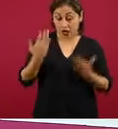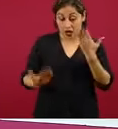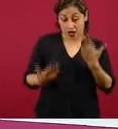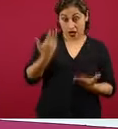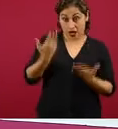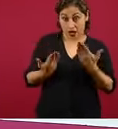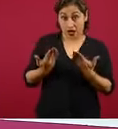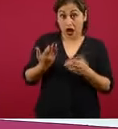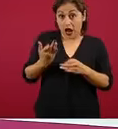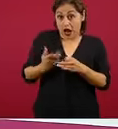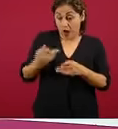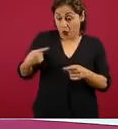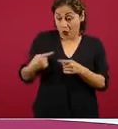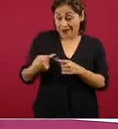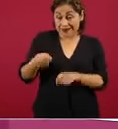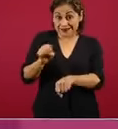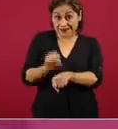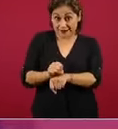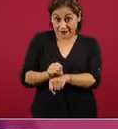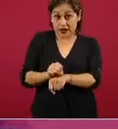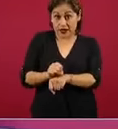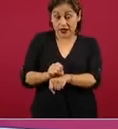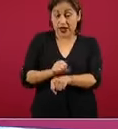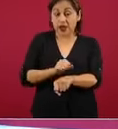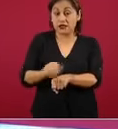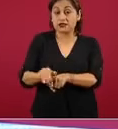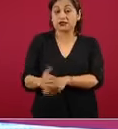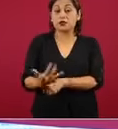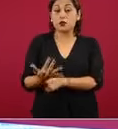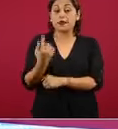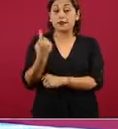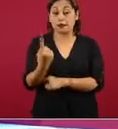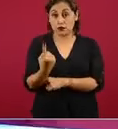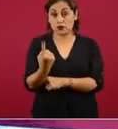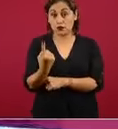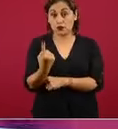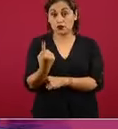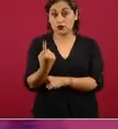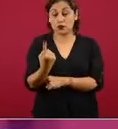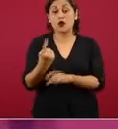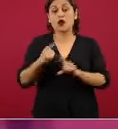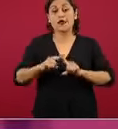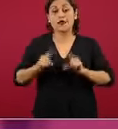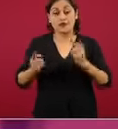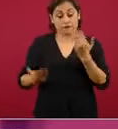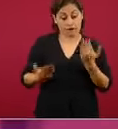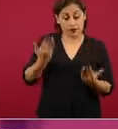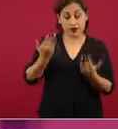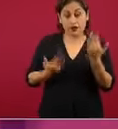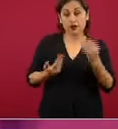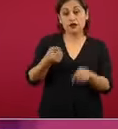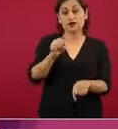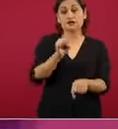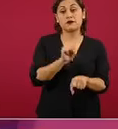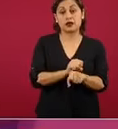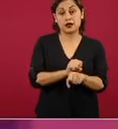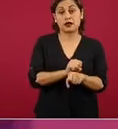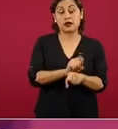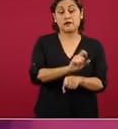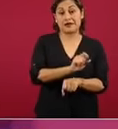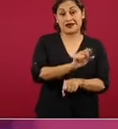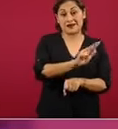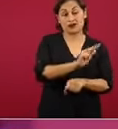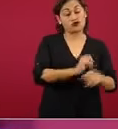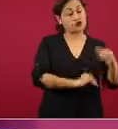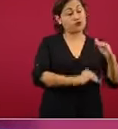esta semana que estamos graficando actualmente, que es la semana 51. A diferencia o en comparación con la semana 28,